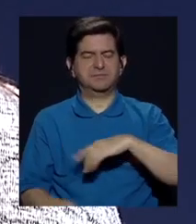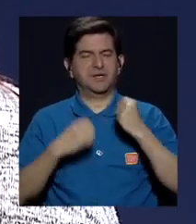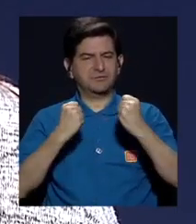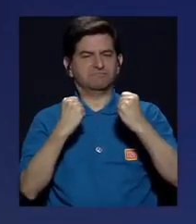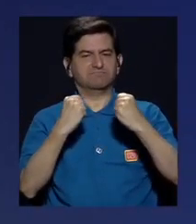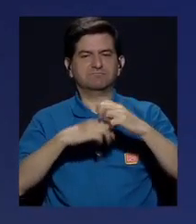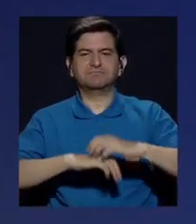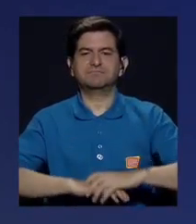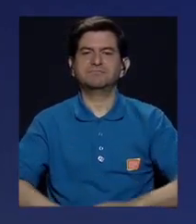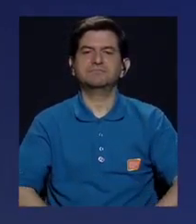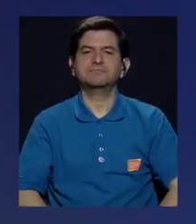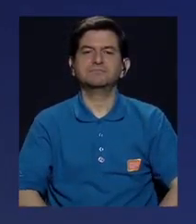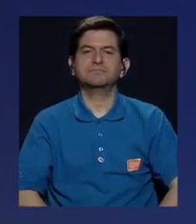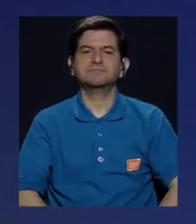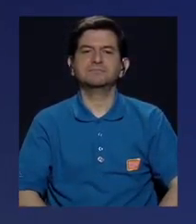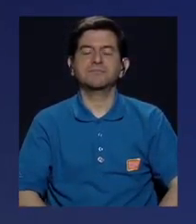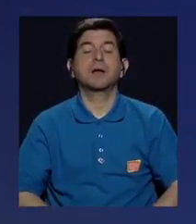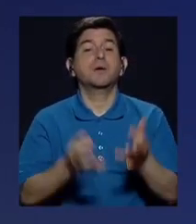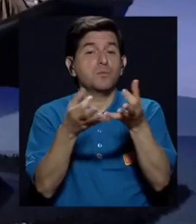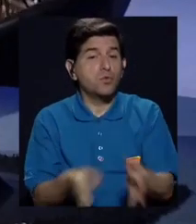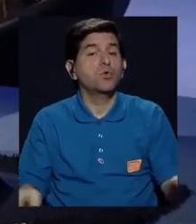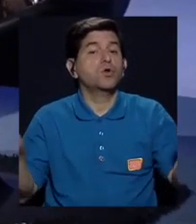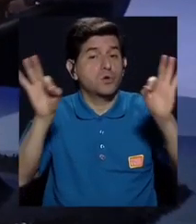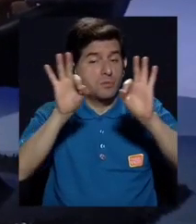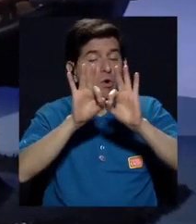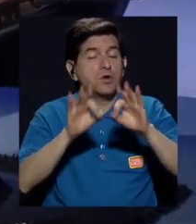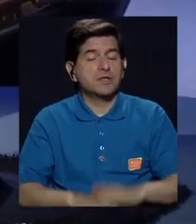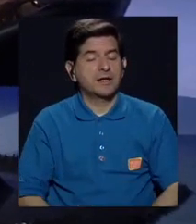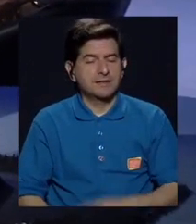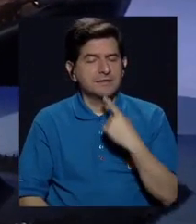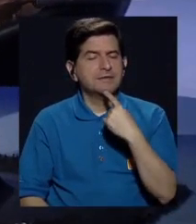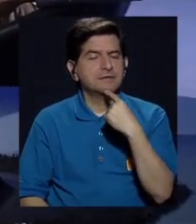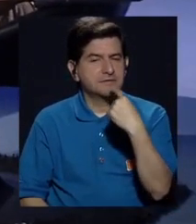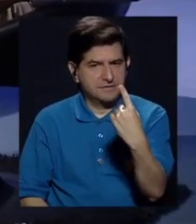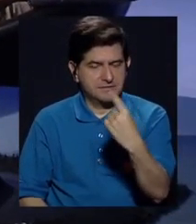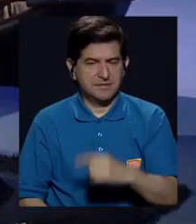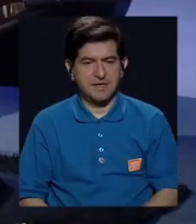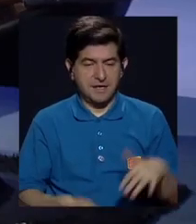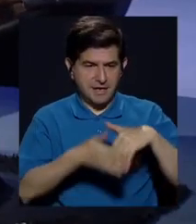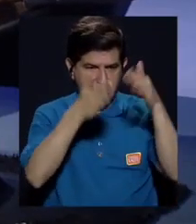fuerte. Es importante también hacer la salvedad de que